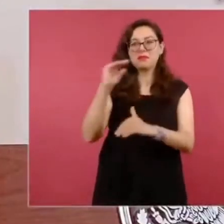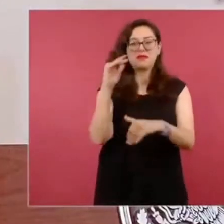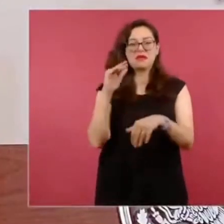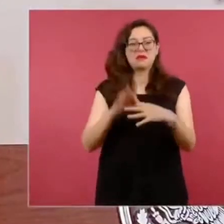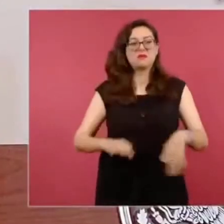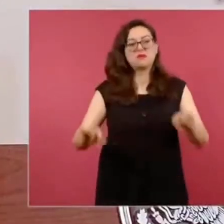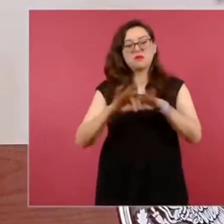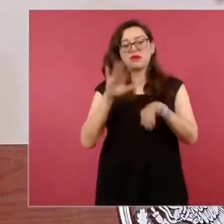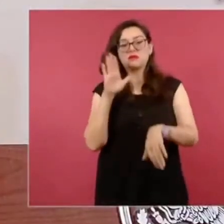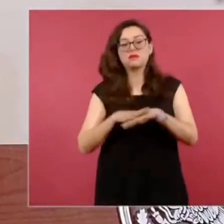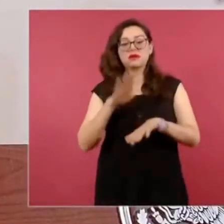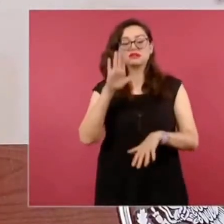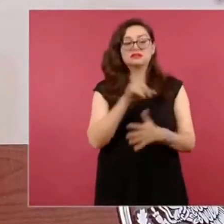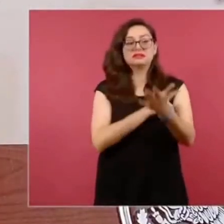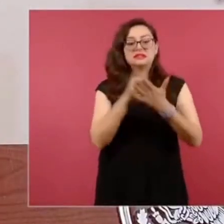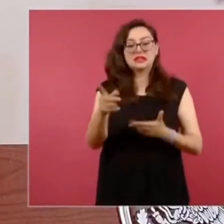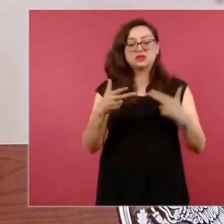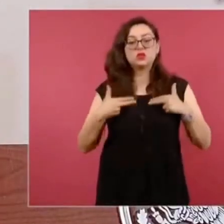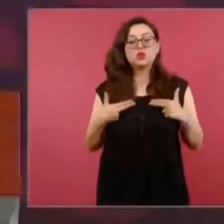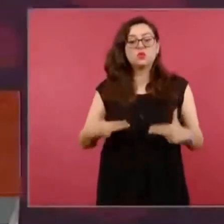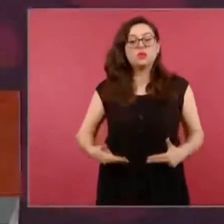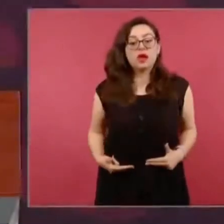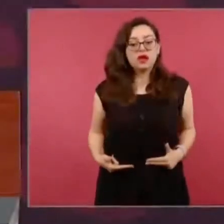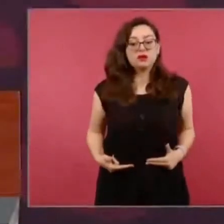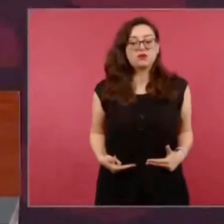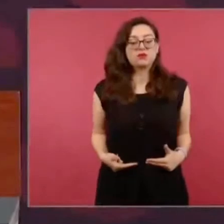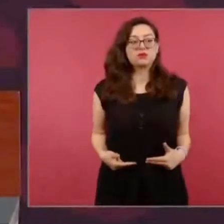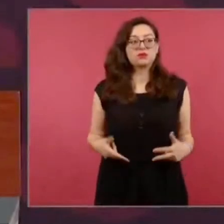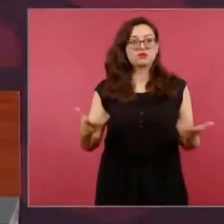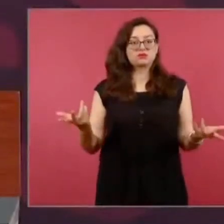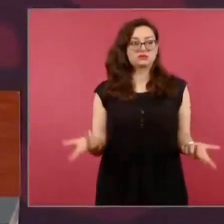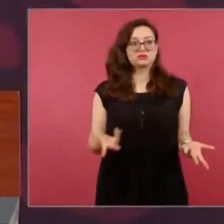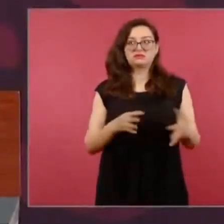está la fraternidad universal,